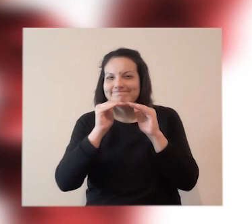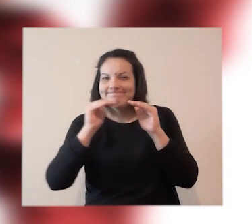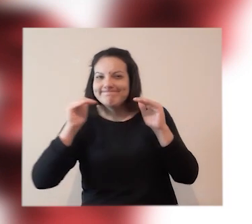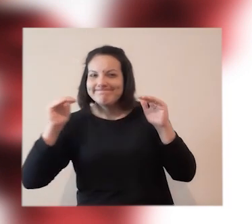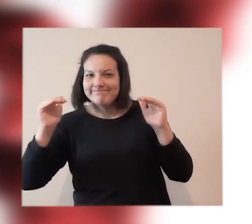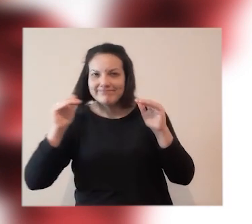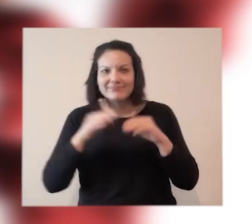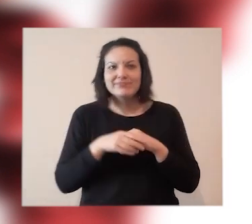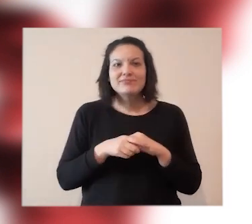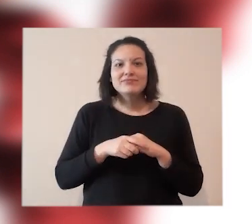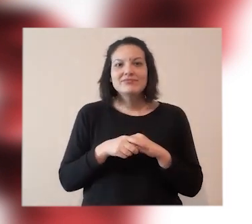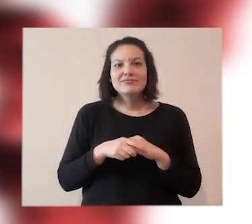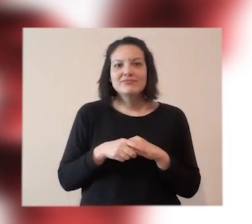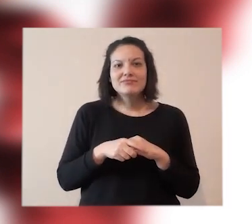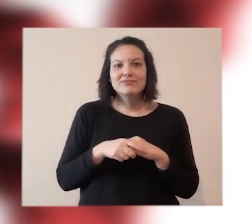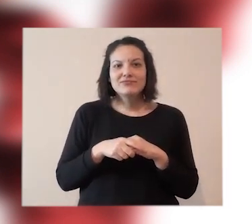curva.